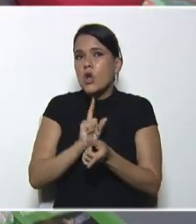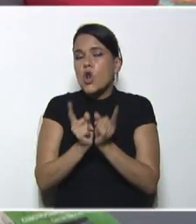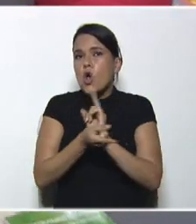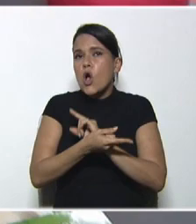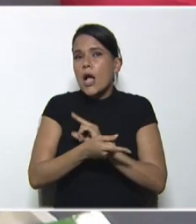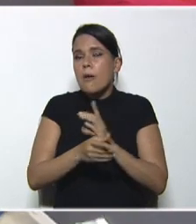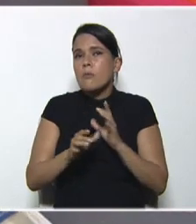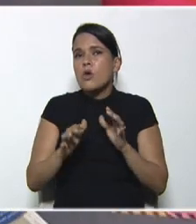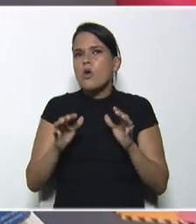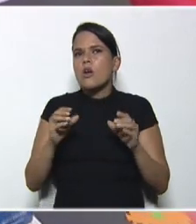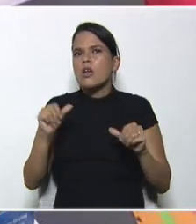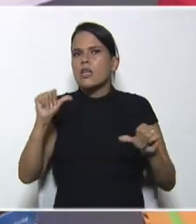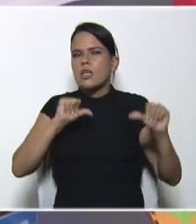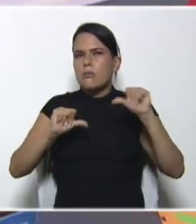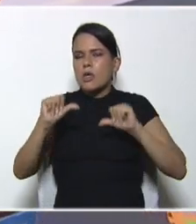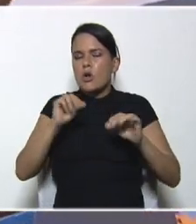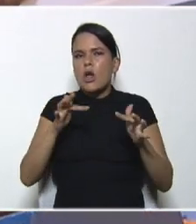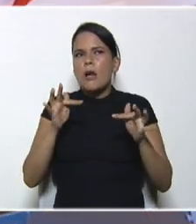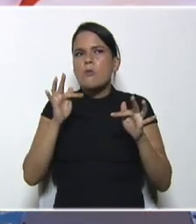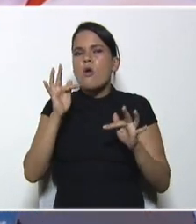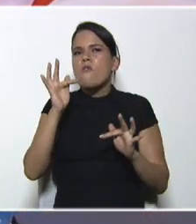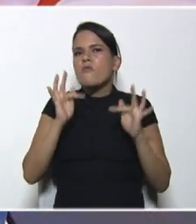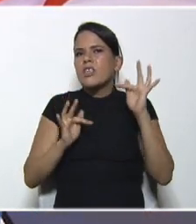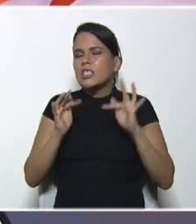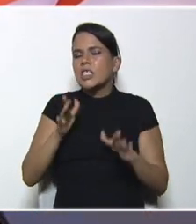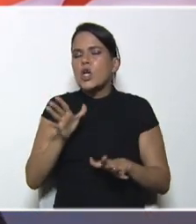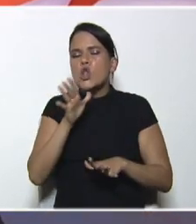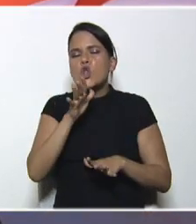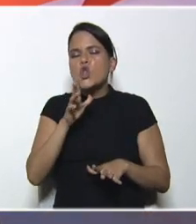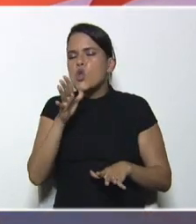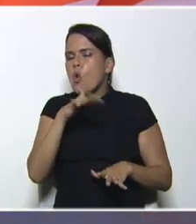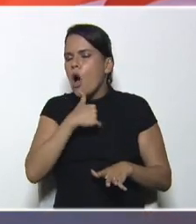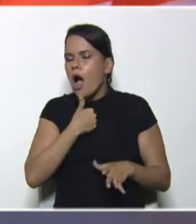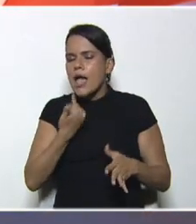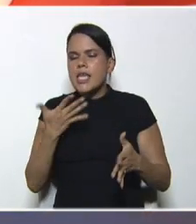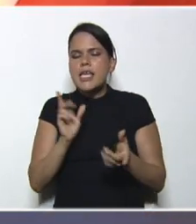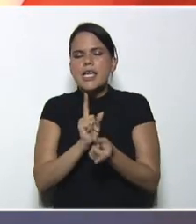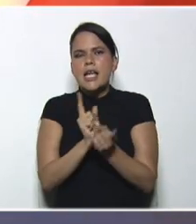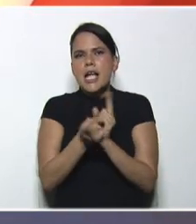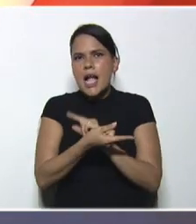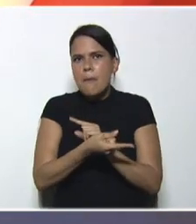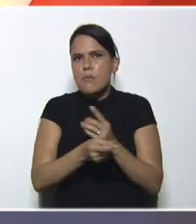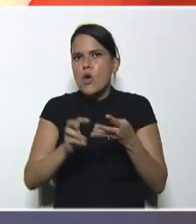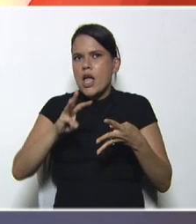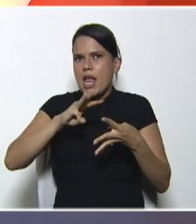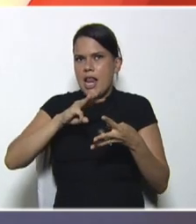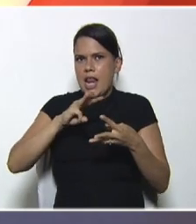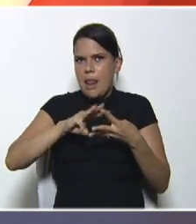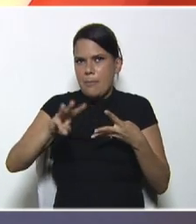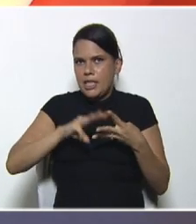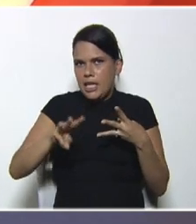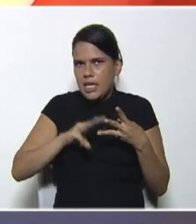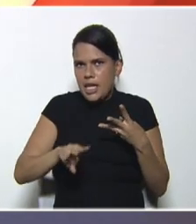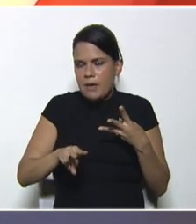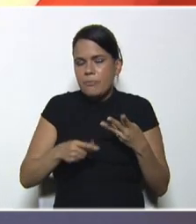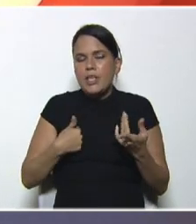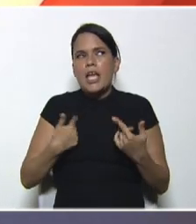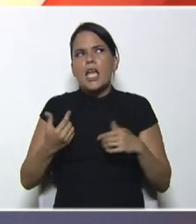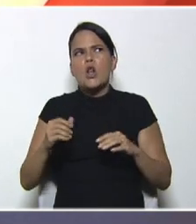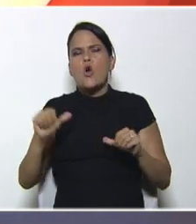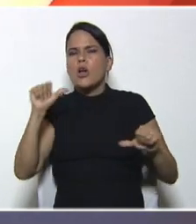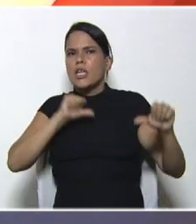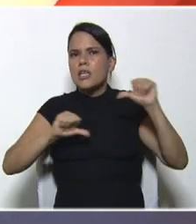cambio físico no hay cambio en la estructura de la materia, mientras que en el cambio químico yo transformo la materia en